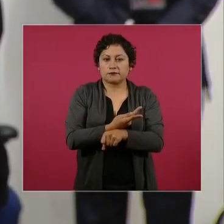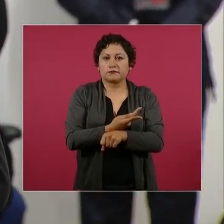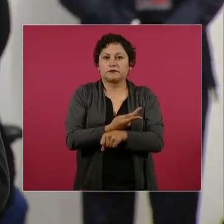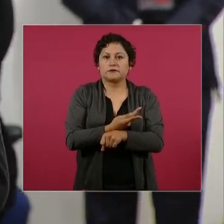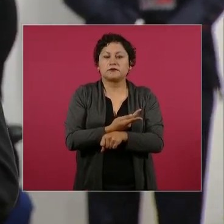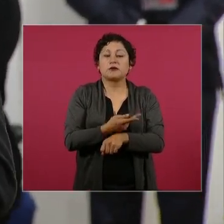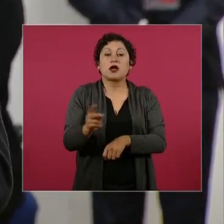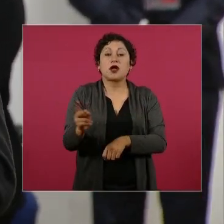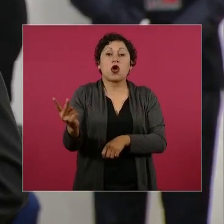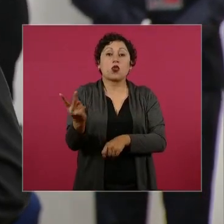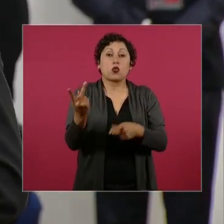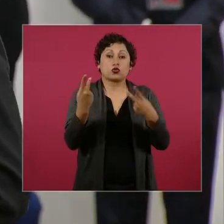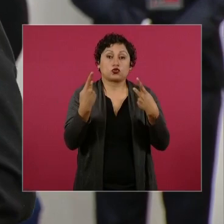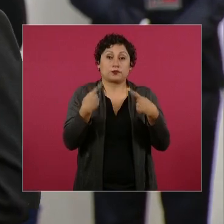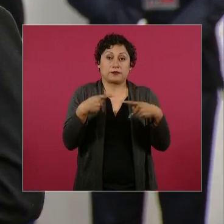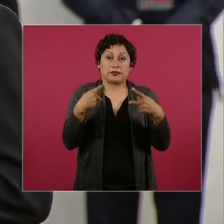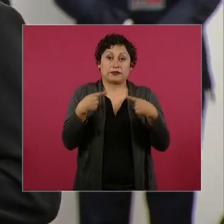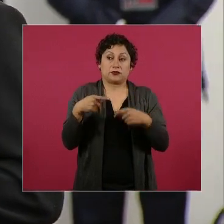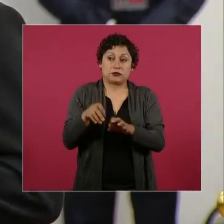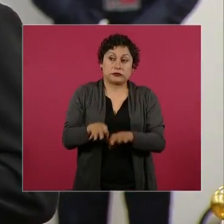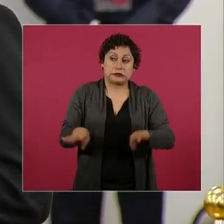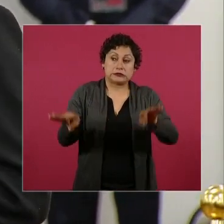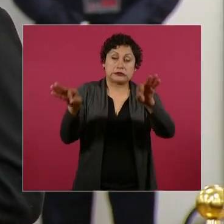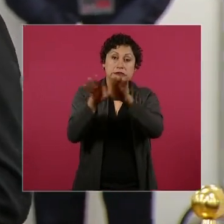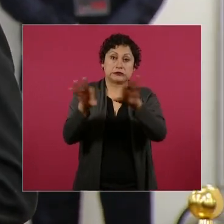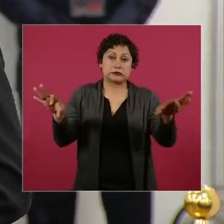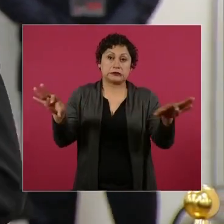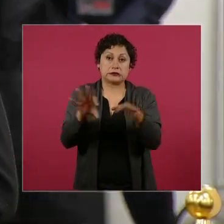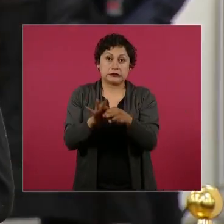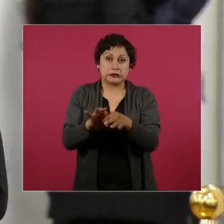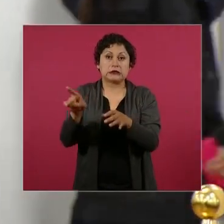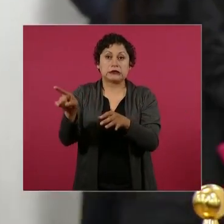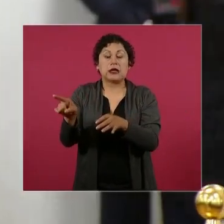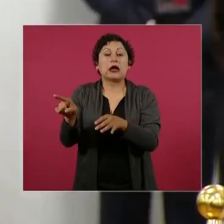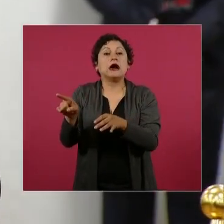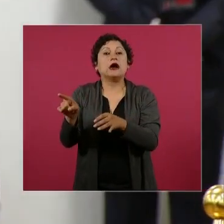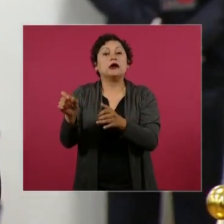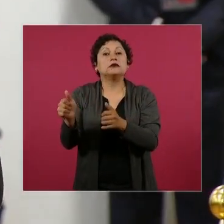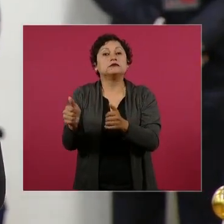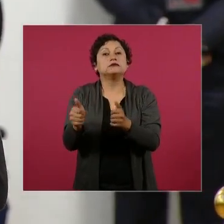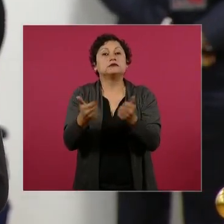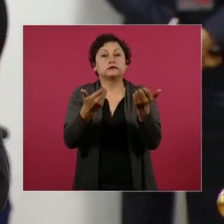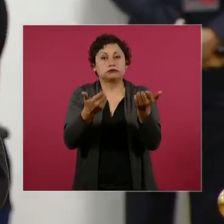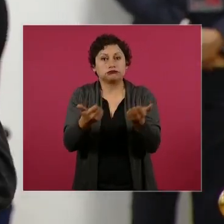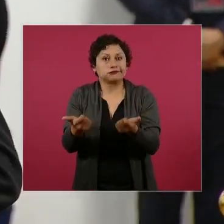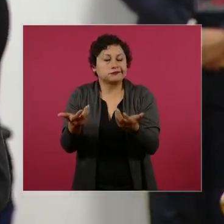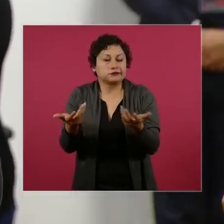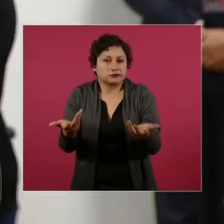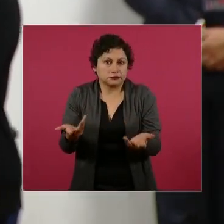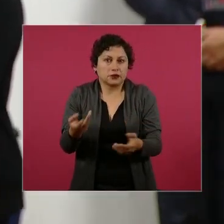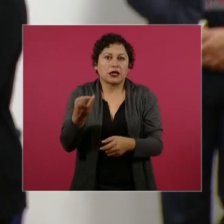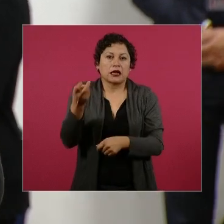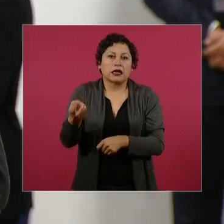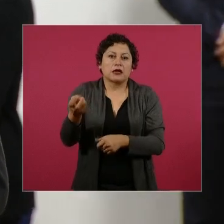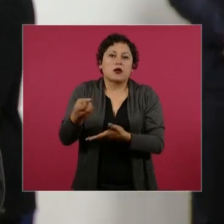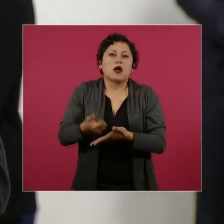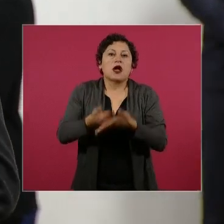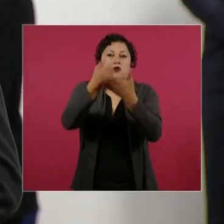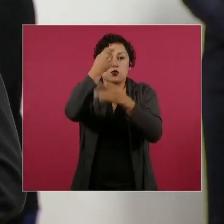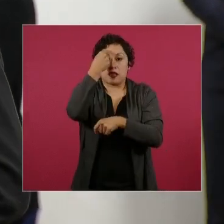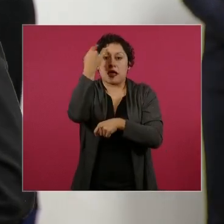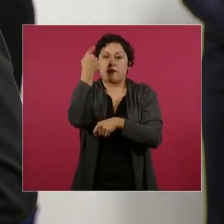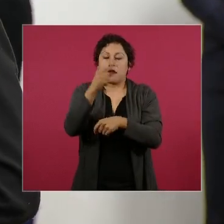extradición de dos personajes clave en pues el caso Ayotzinapa, que podrían incluso arrojar luz en esa investigación.